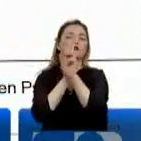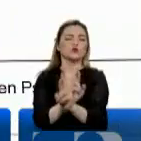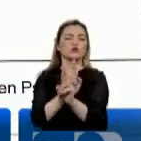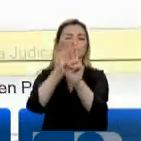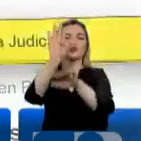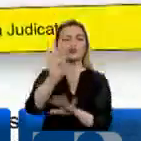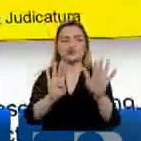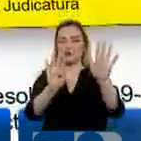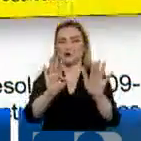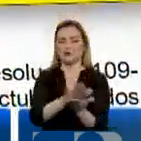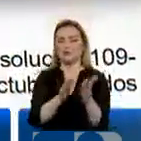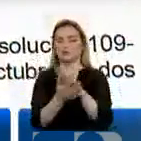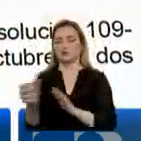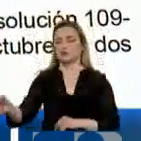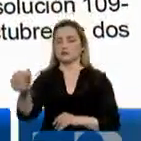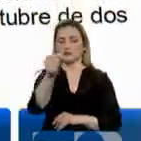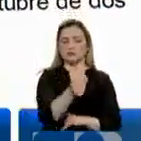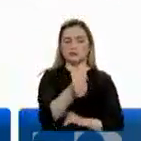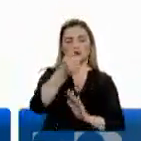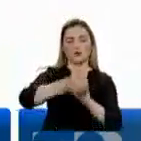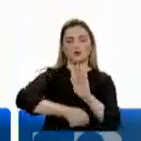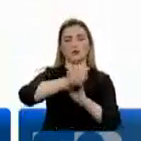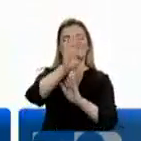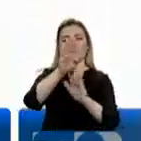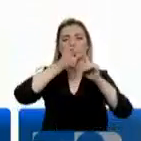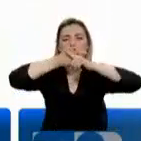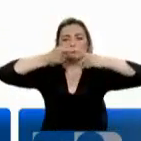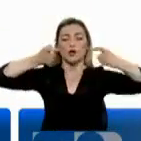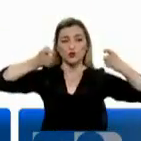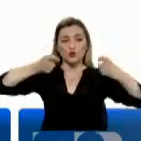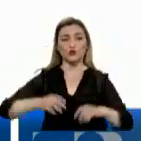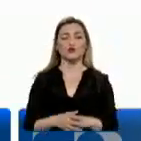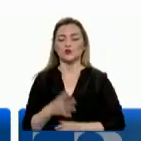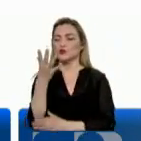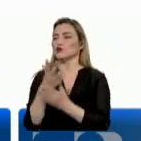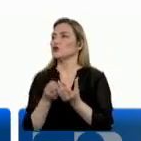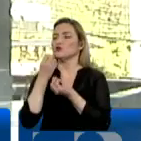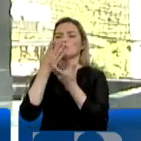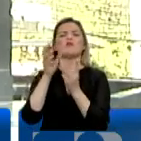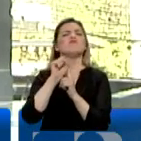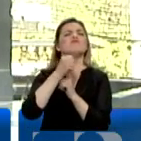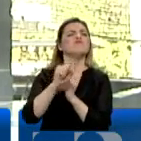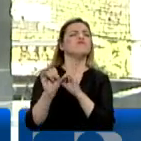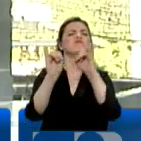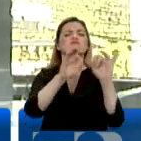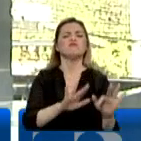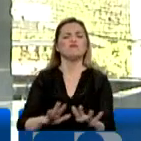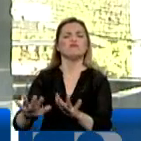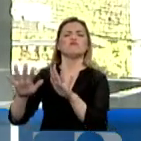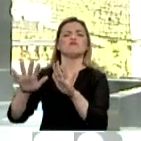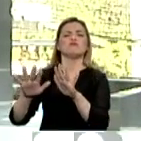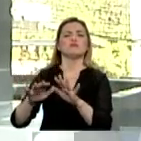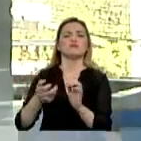noviembre y la designación de jueces para el 4 de marzo. No obstante, la falla reportada en el sistema provocaría